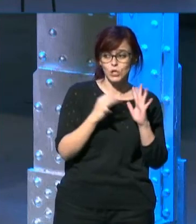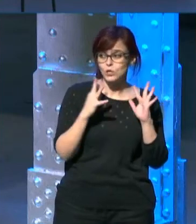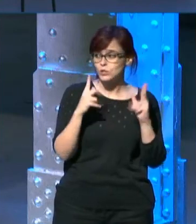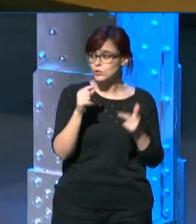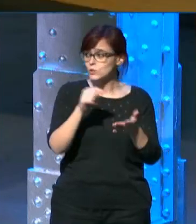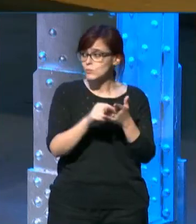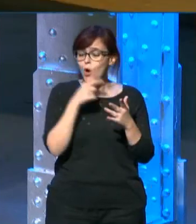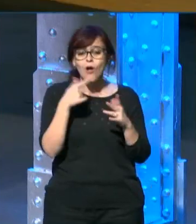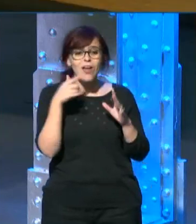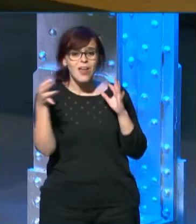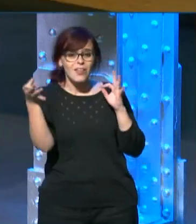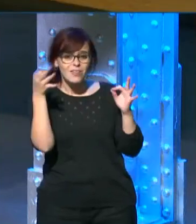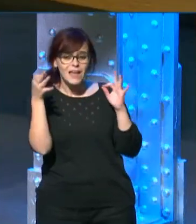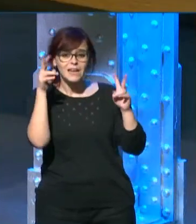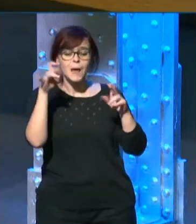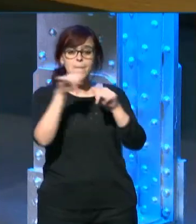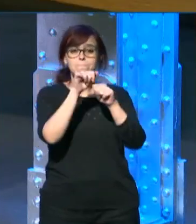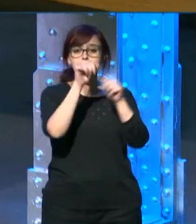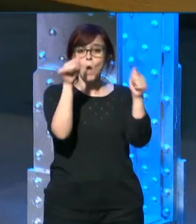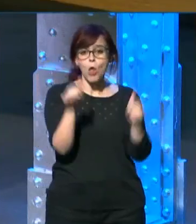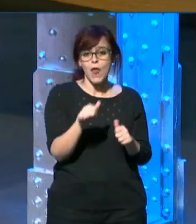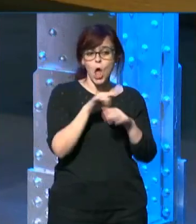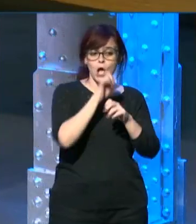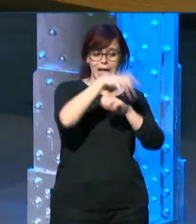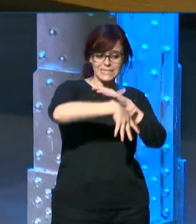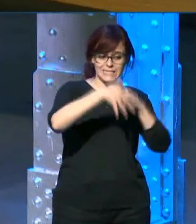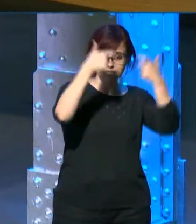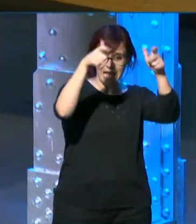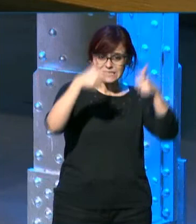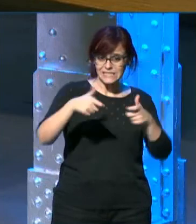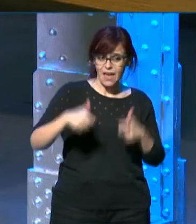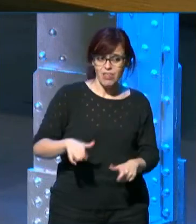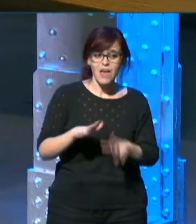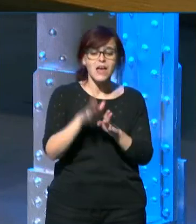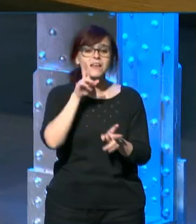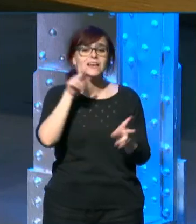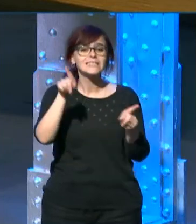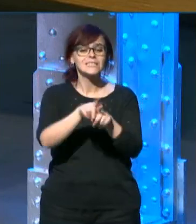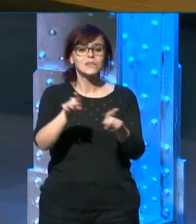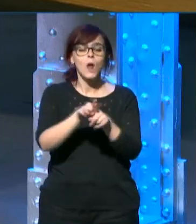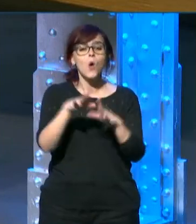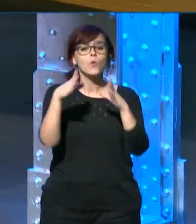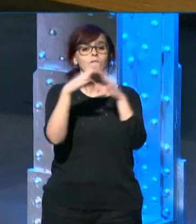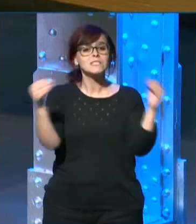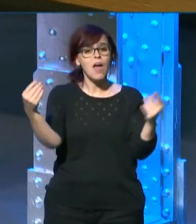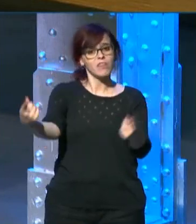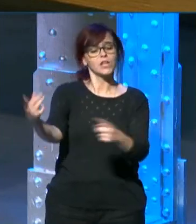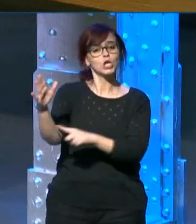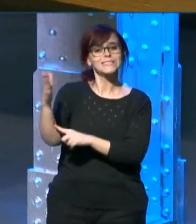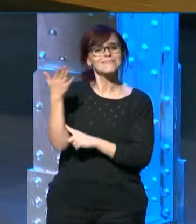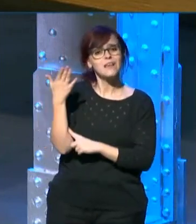toma de requisitos de modelo cascada. Y la pregunta va más orientada a que en la universidad, por ejemplo, nos han enseñado en qué momento tenemos